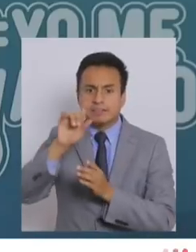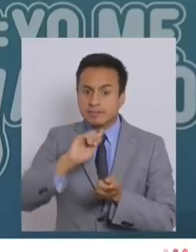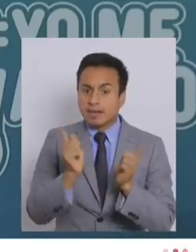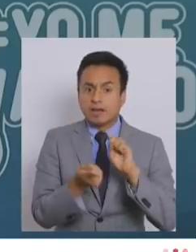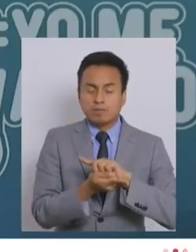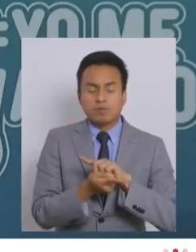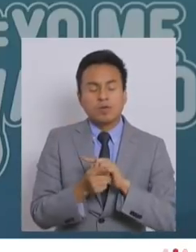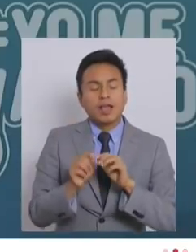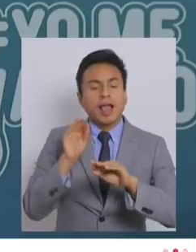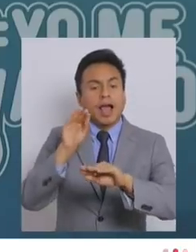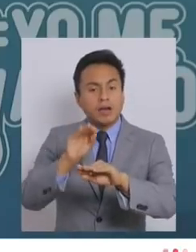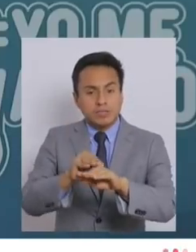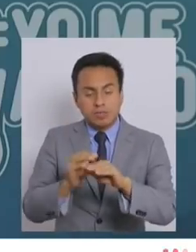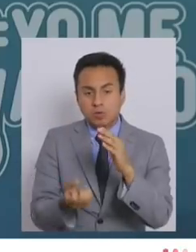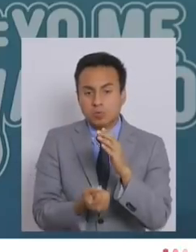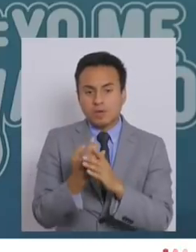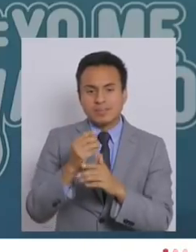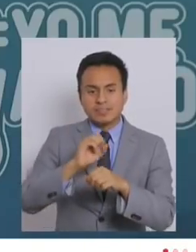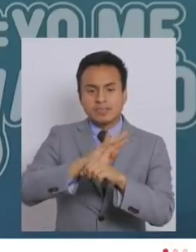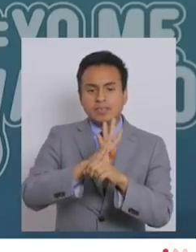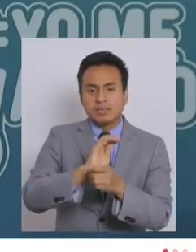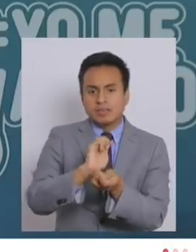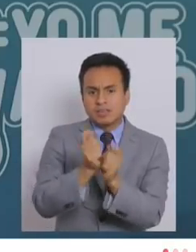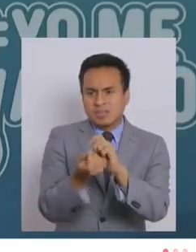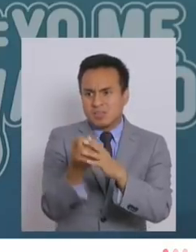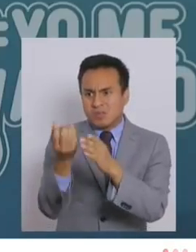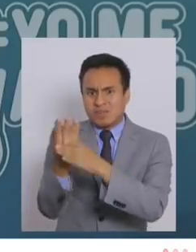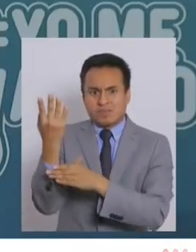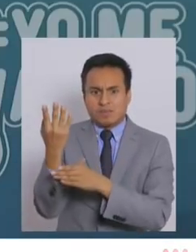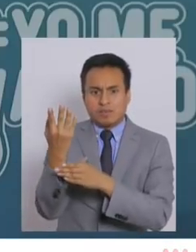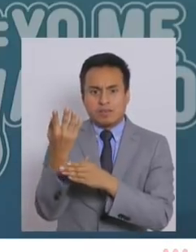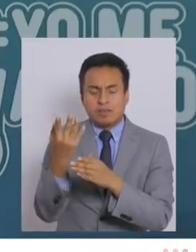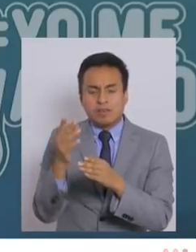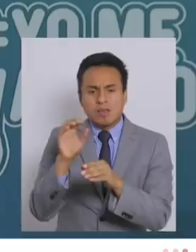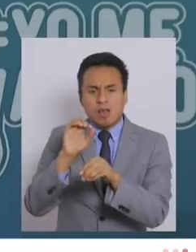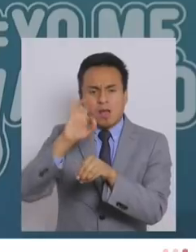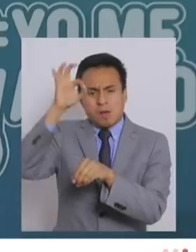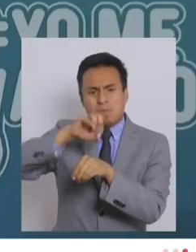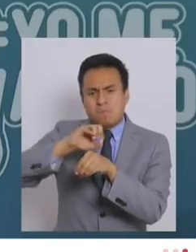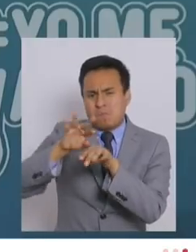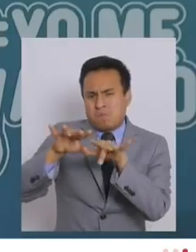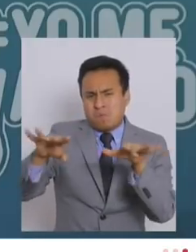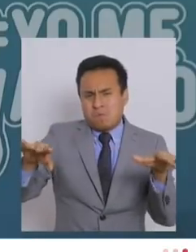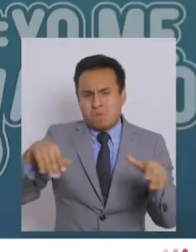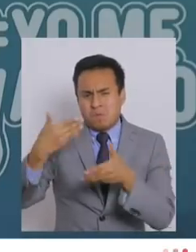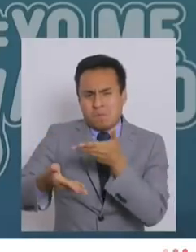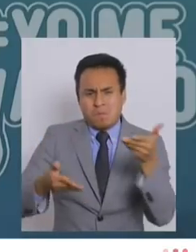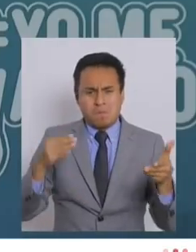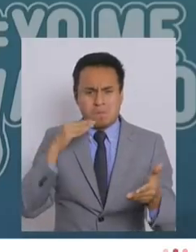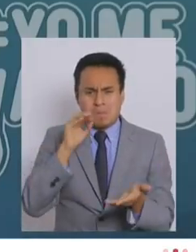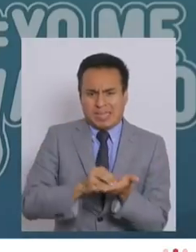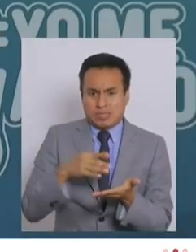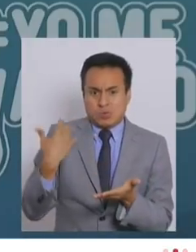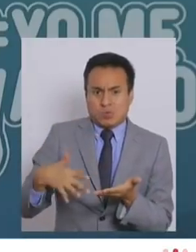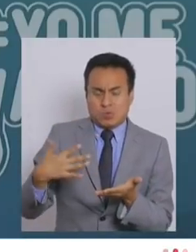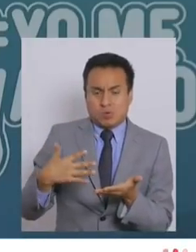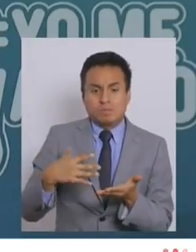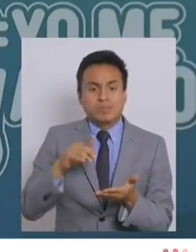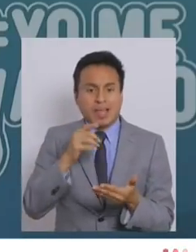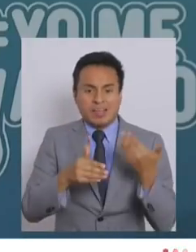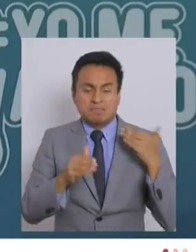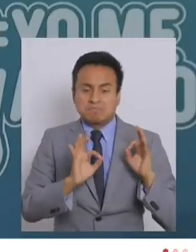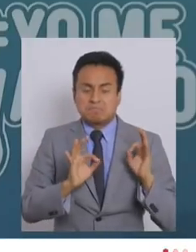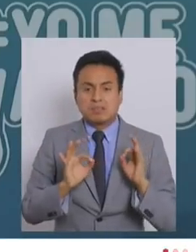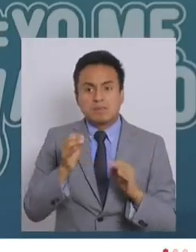estamos advirtiendo sobre las nuevas cepas que son mucho más contagiosas que las anteriores que afortunadamente si